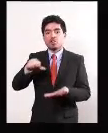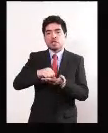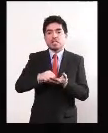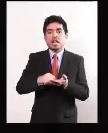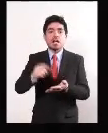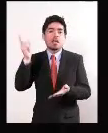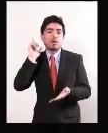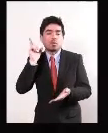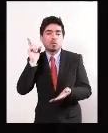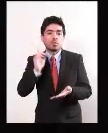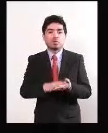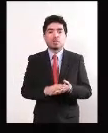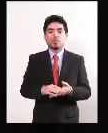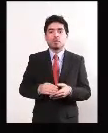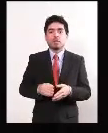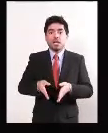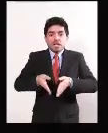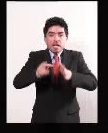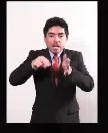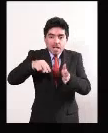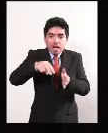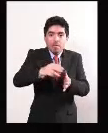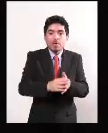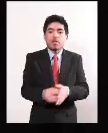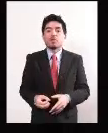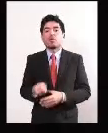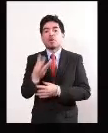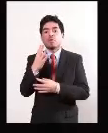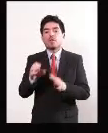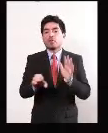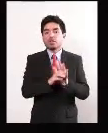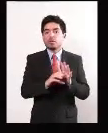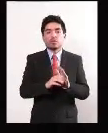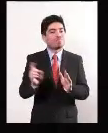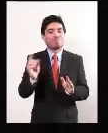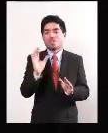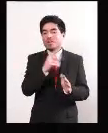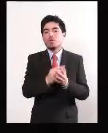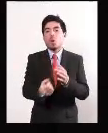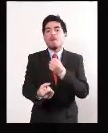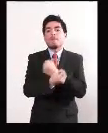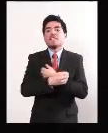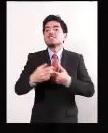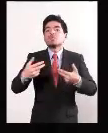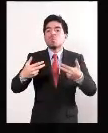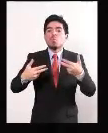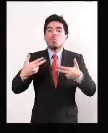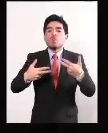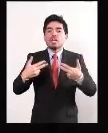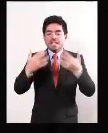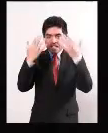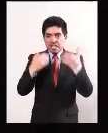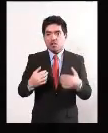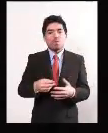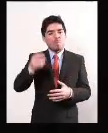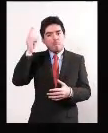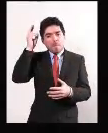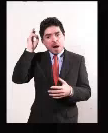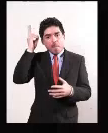escuche, porque en el camino de una nueva constitución no pueden haber presos políticos ni chilenos, ni mapuche, ni de